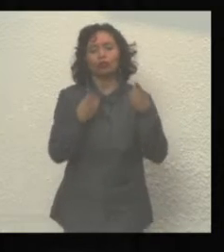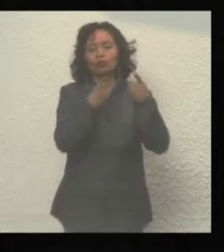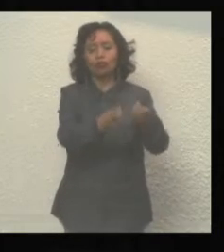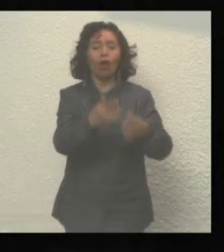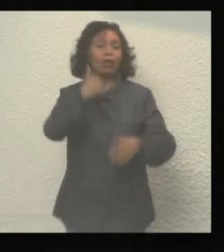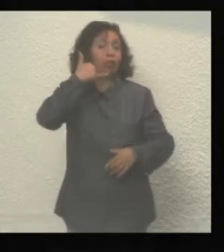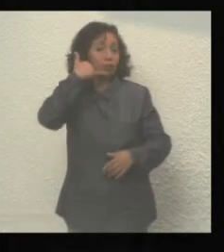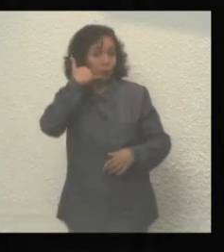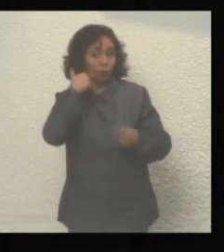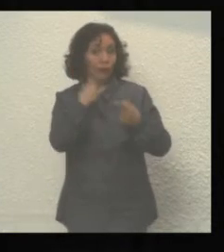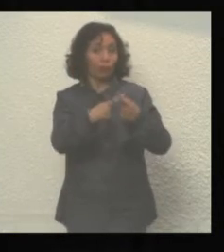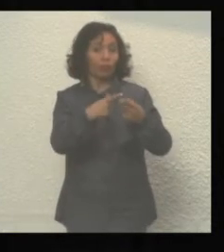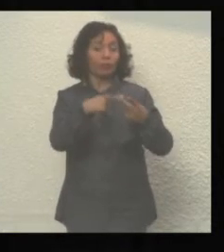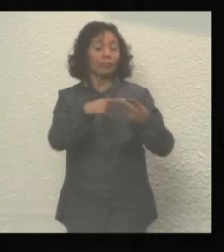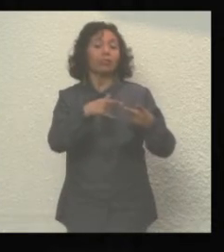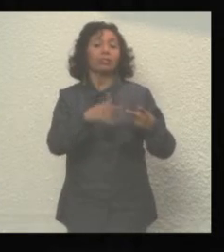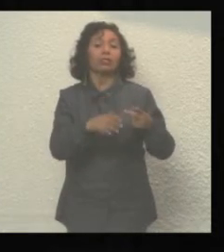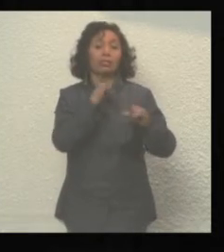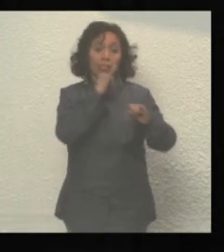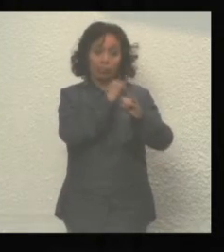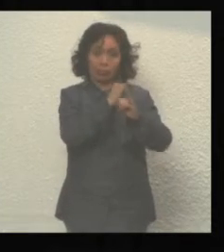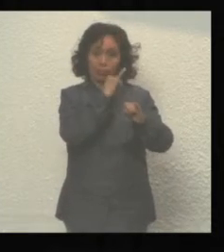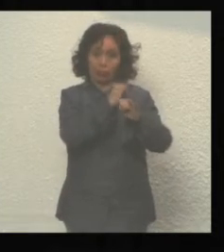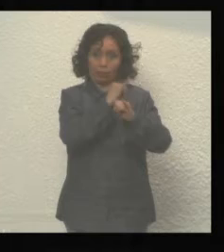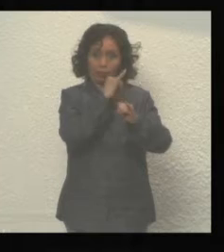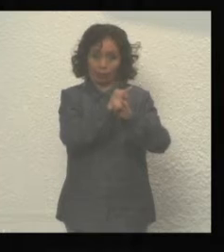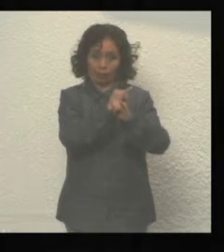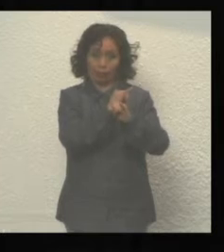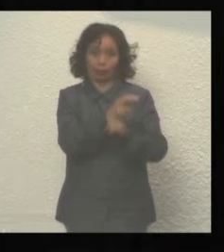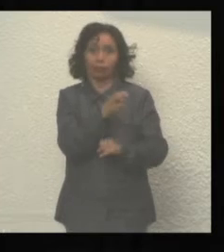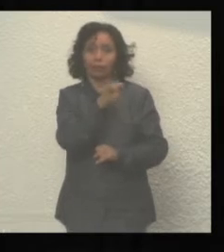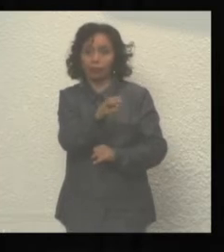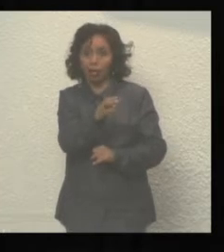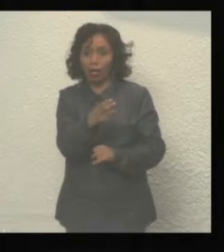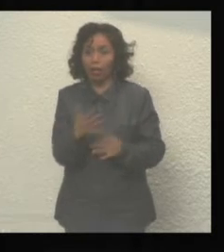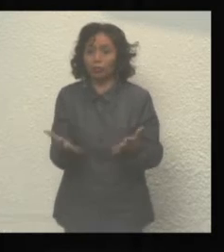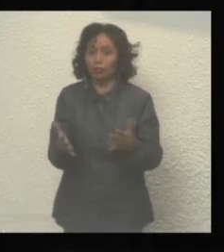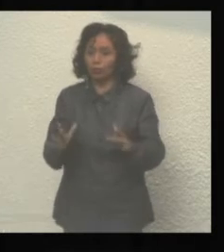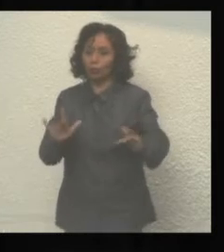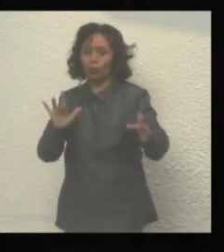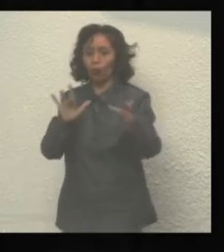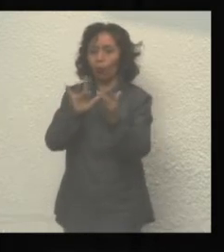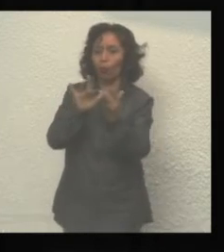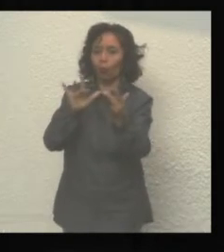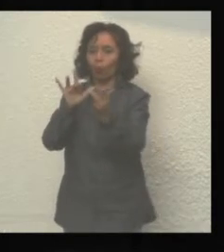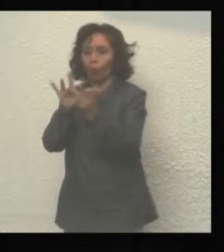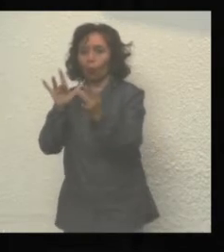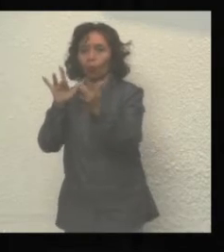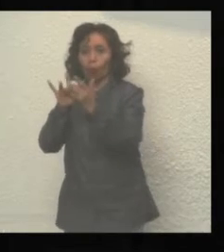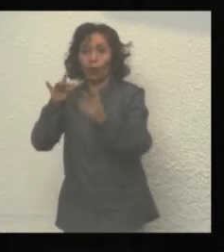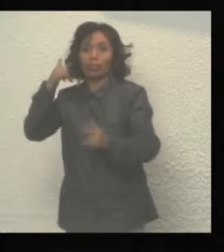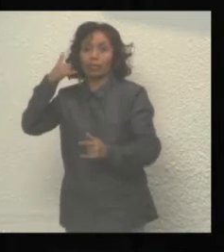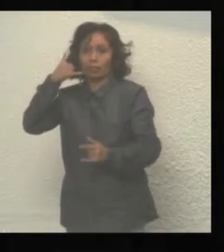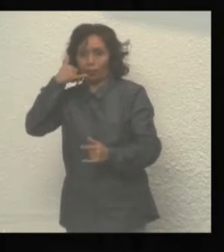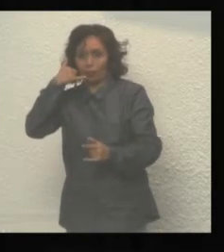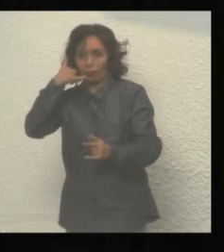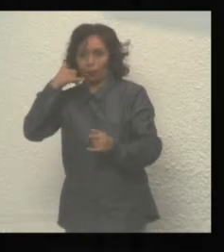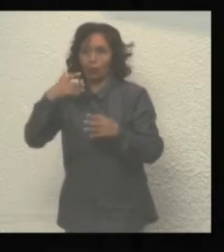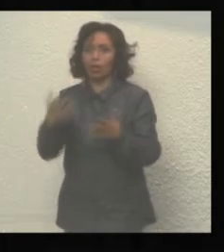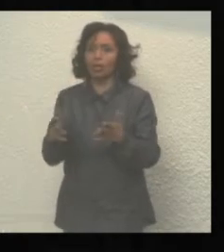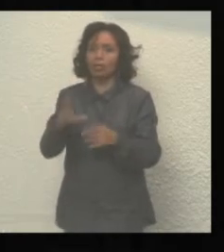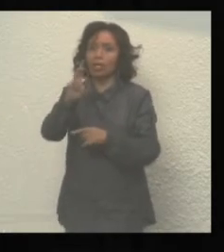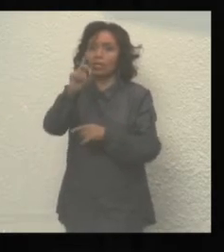internet. Se está trabajando en la infraestructura para otorgar conexión de telefonía celular en la extensión de